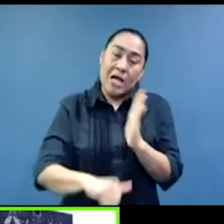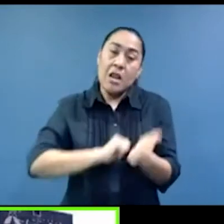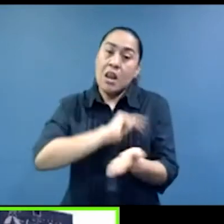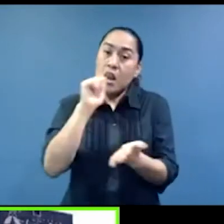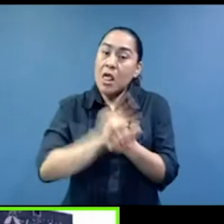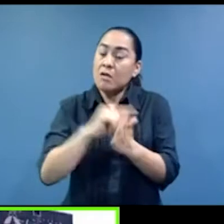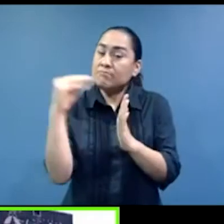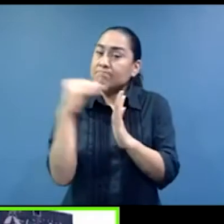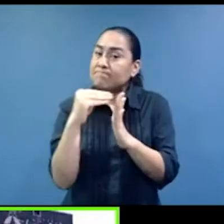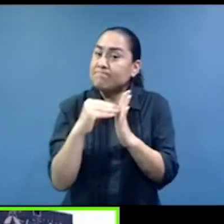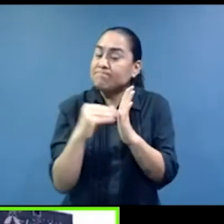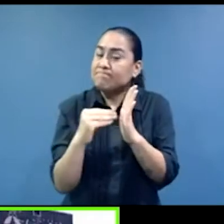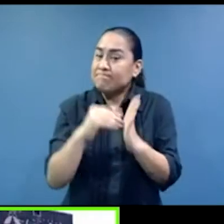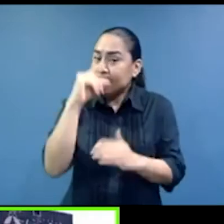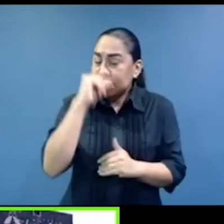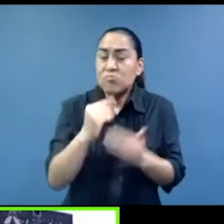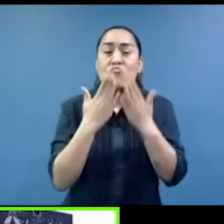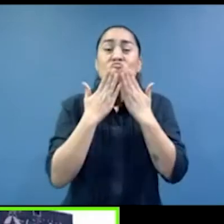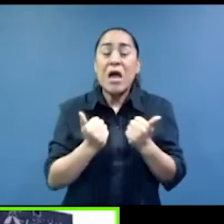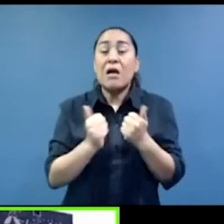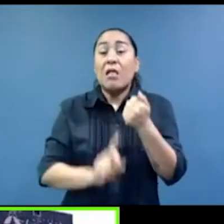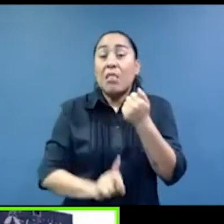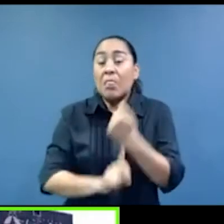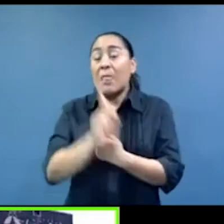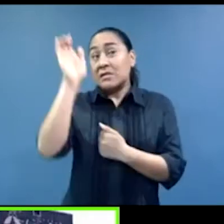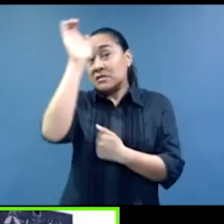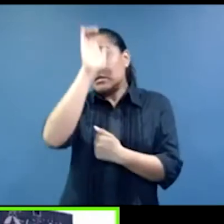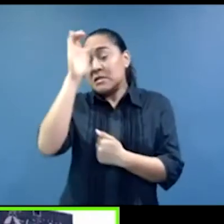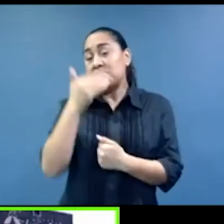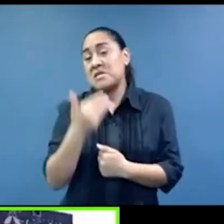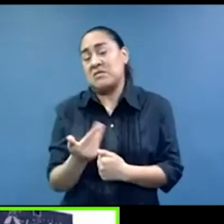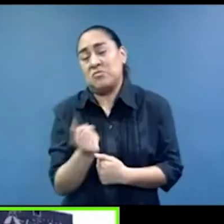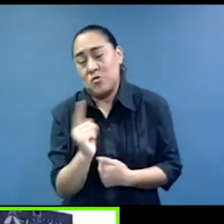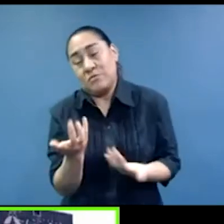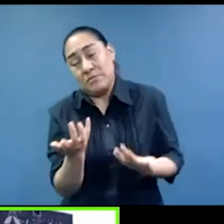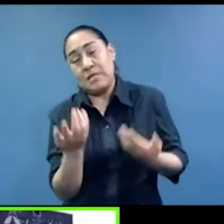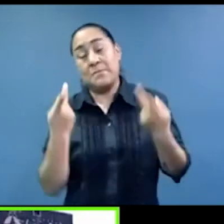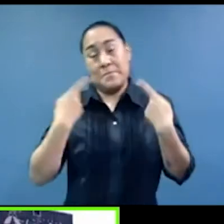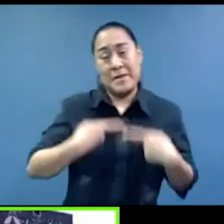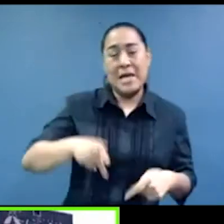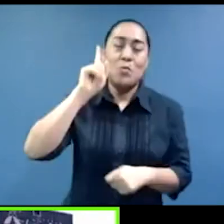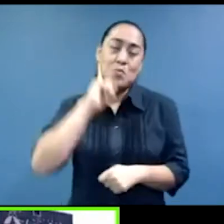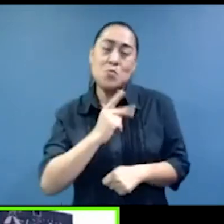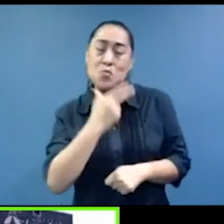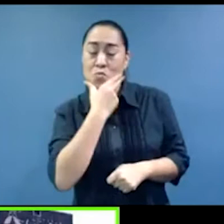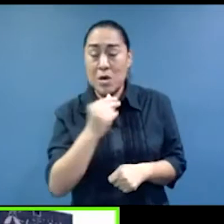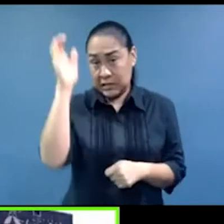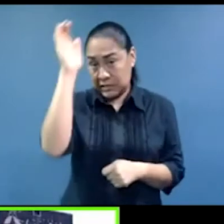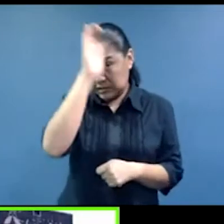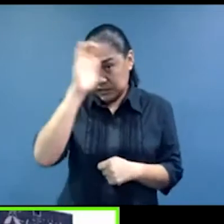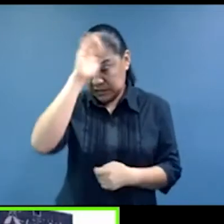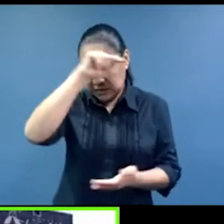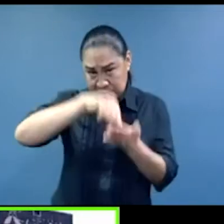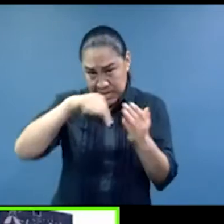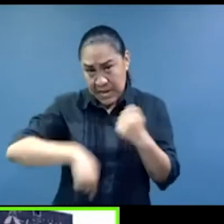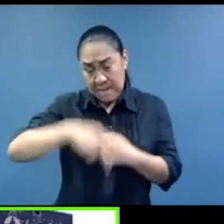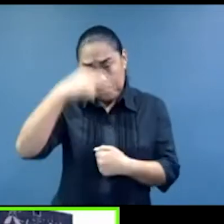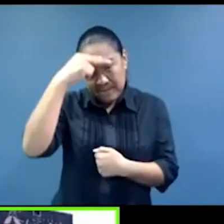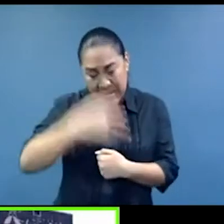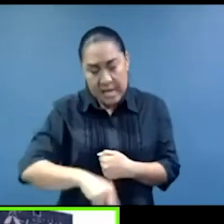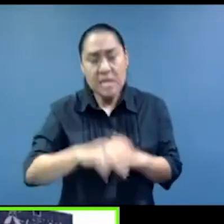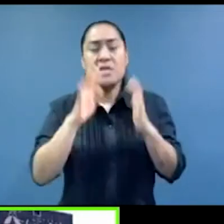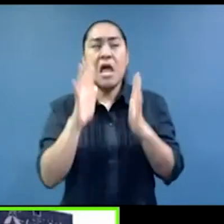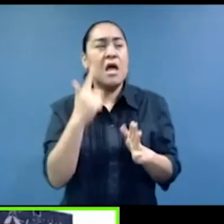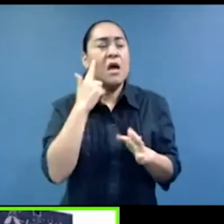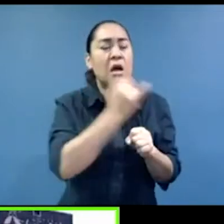buena ciencia que se hace en nuestro país, porque hay científicos y científicas en nuestro país que llevan a cabo la